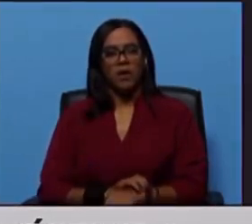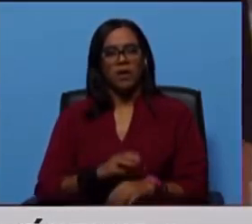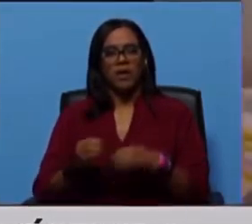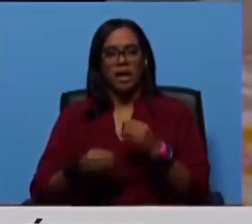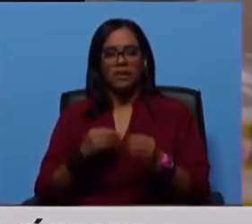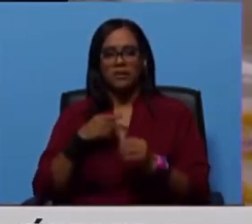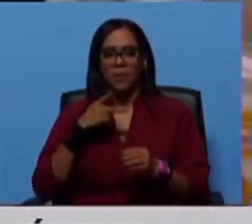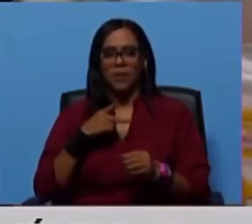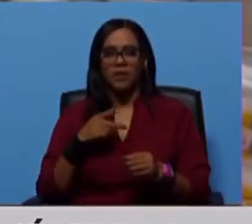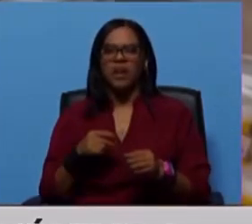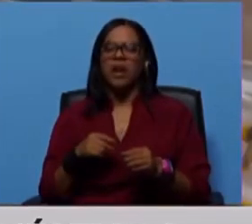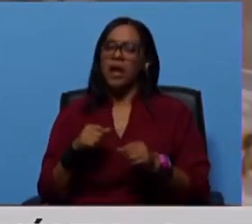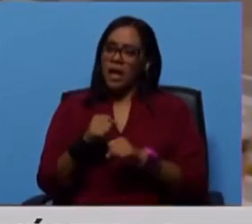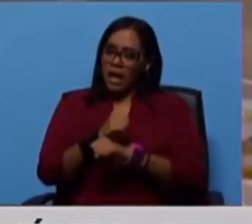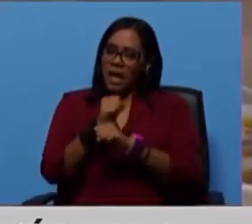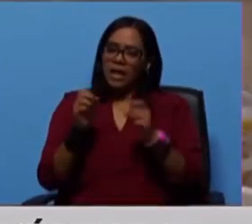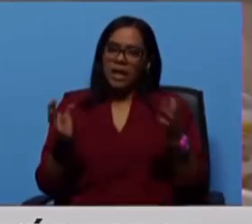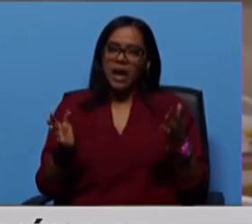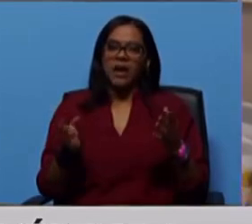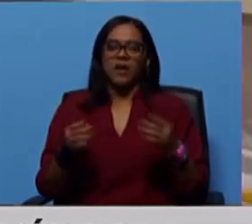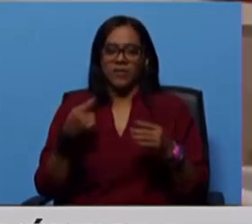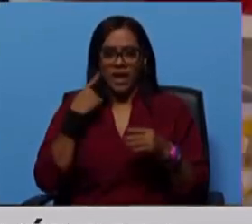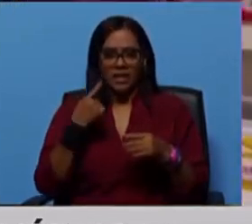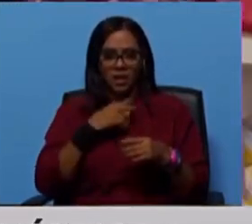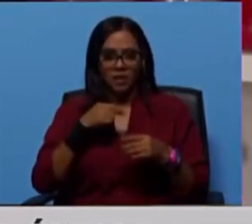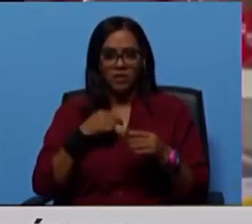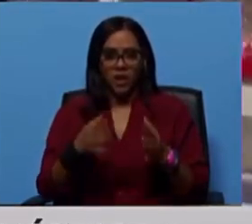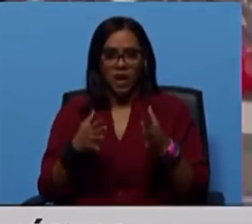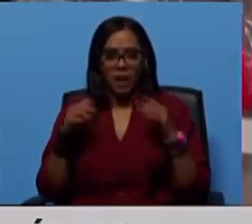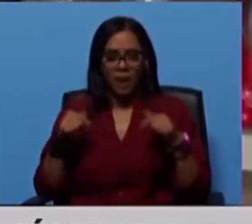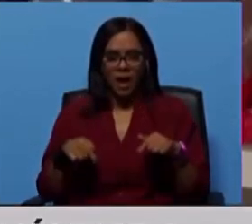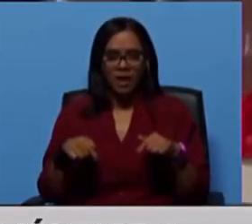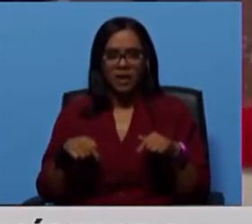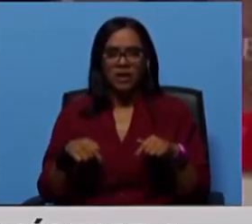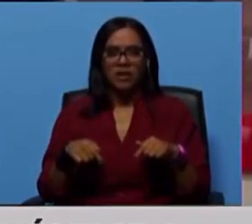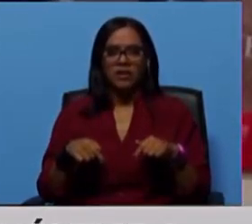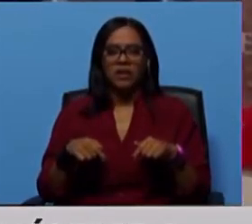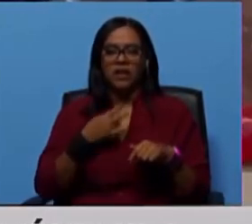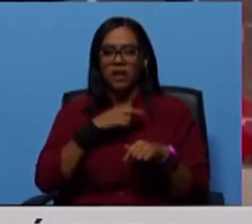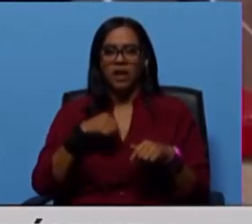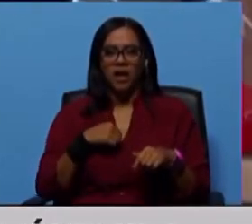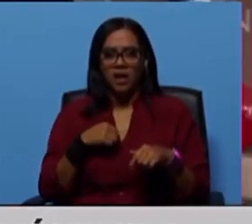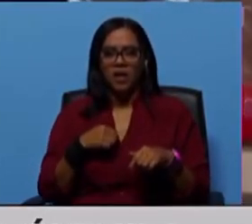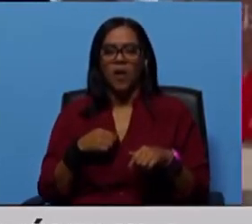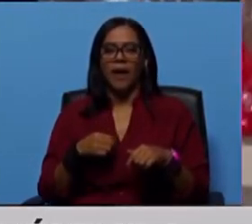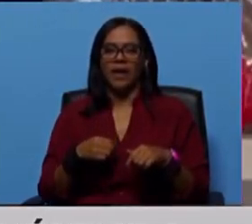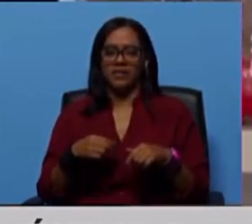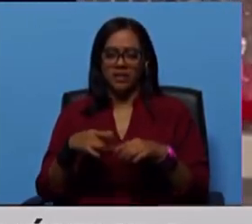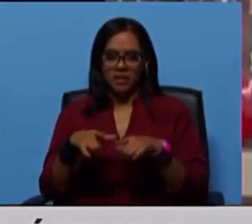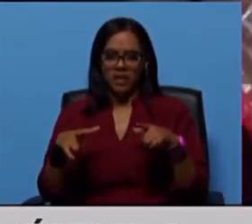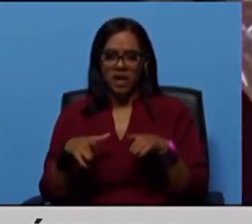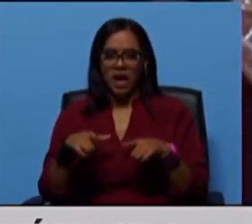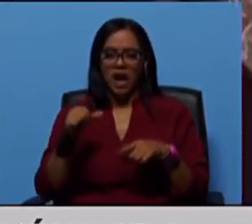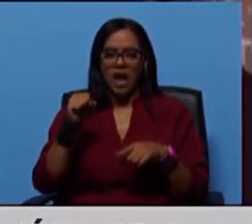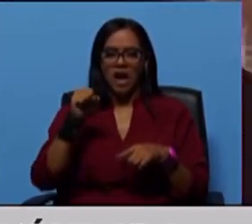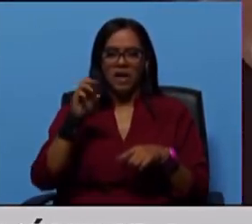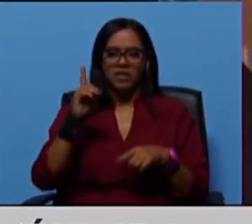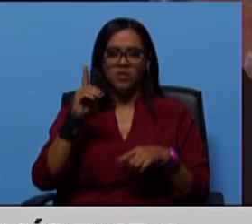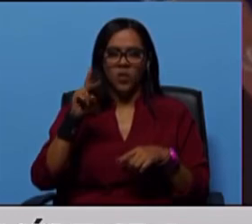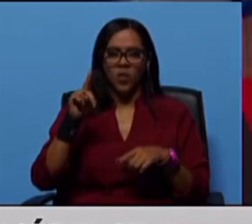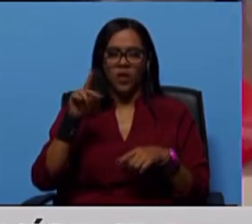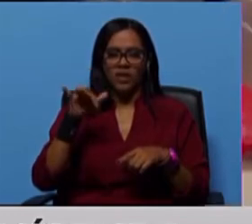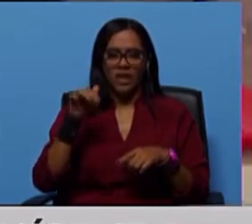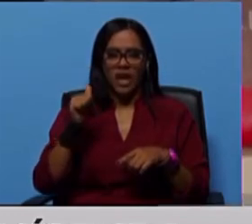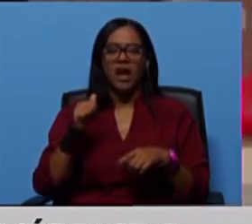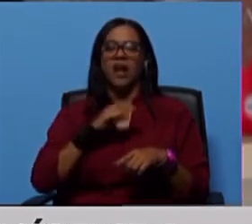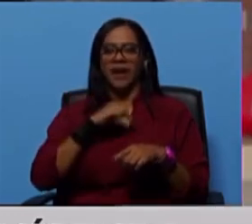políticas. Claro, es que además, fíjate lo que nosotros logramos acá, a través de nuestro ente adscrito, la SUNDE, nosotros hacemos